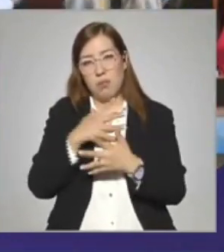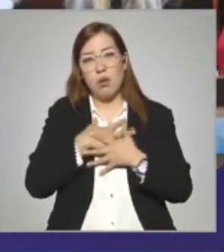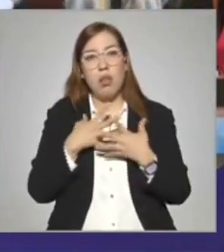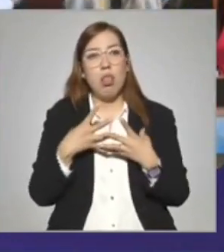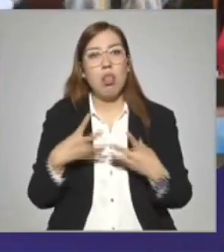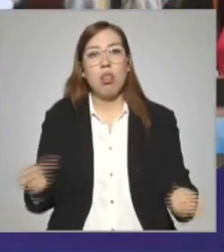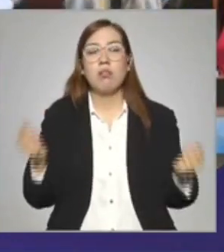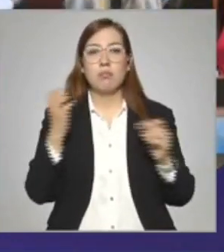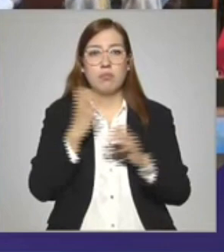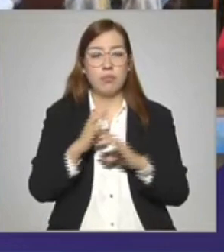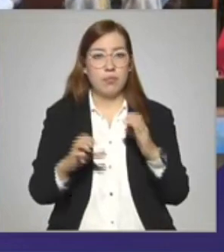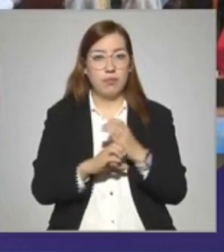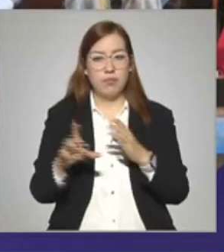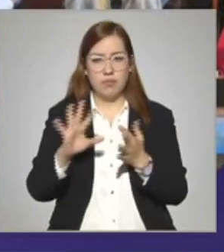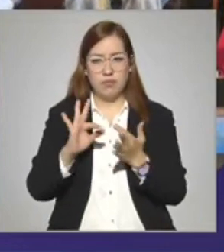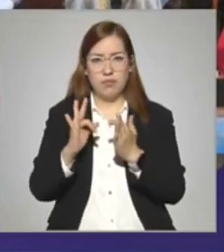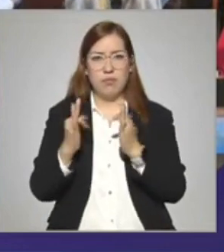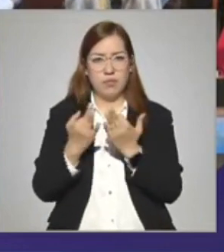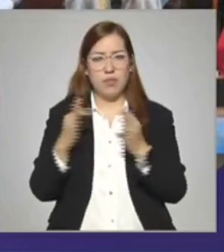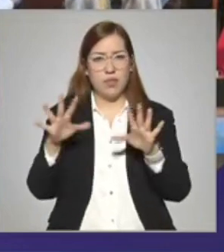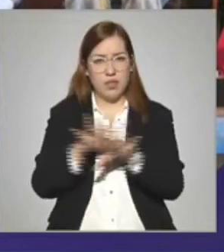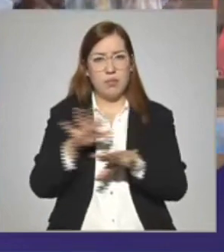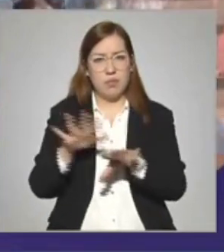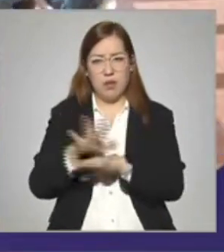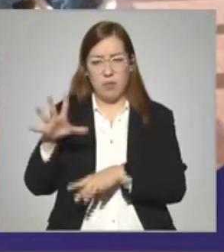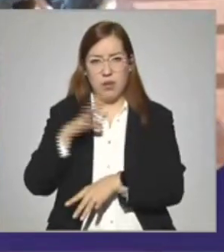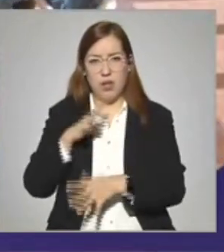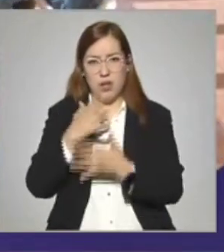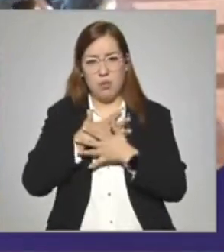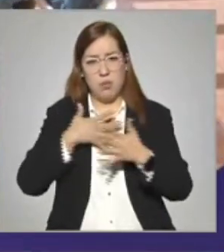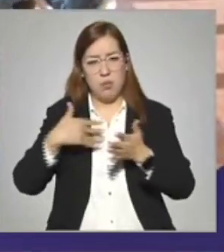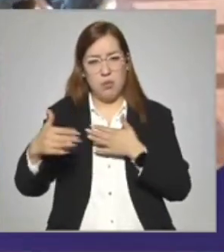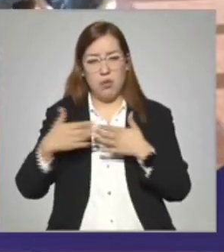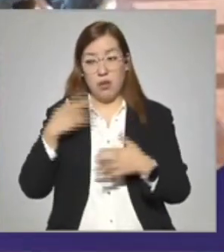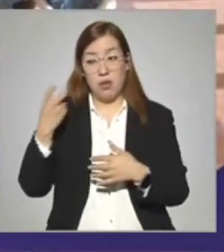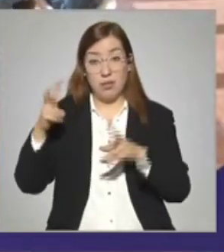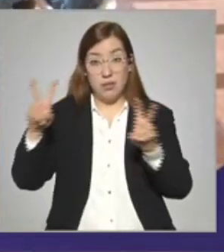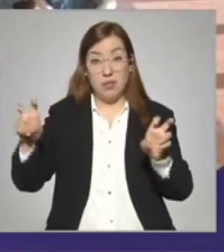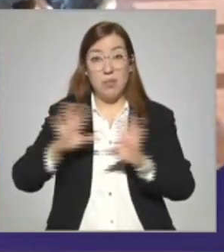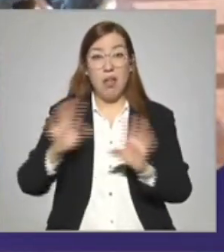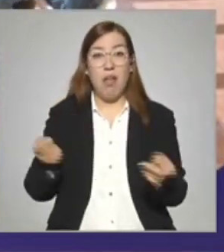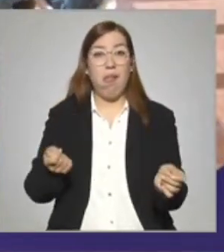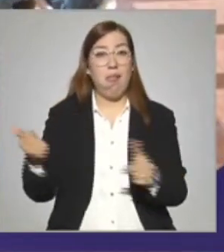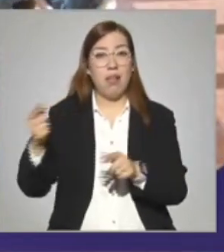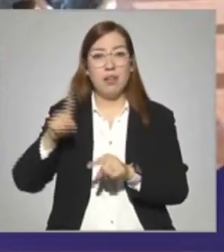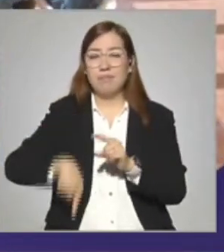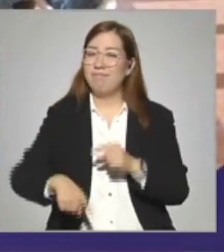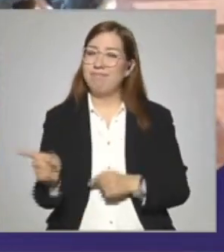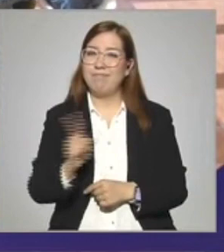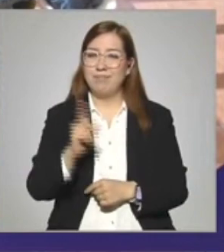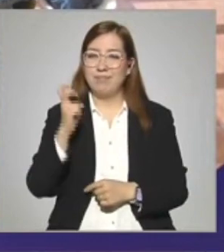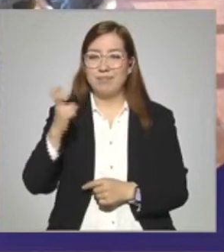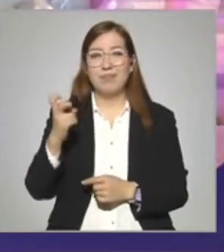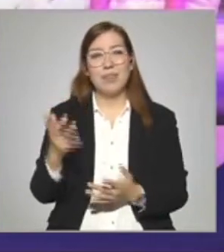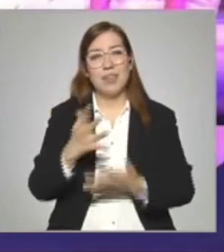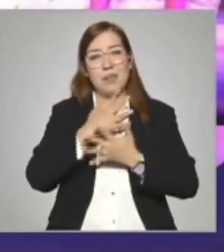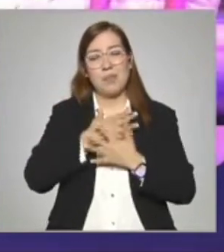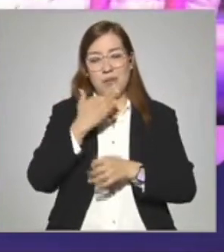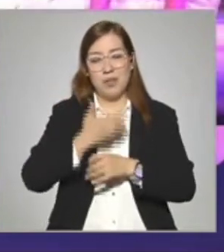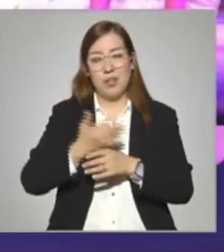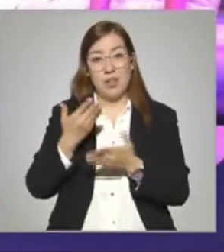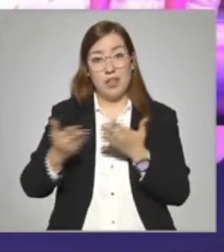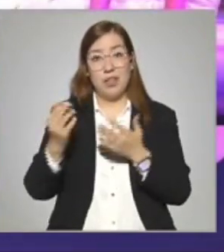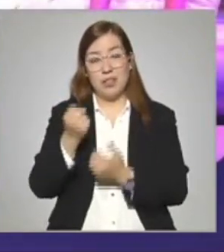y a los formatos que ha tomado el amor moderno. Sí, un tema que nunca pasa de moda, un recorrido por el amor en pleno